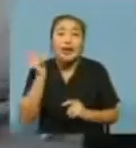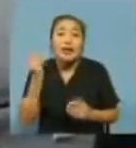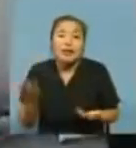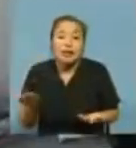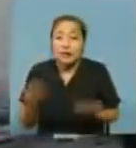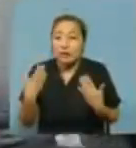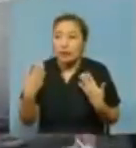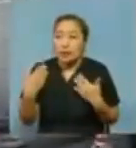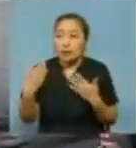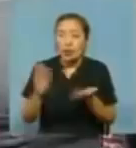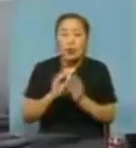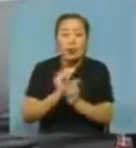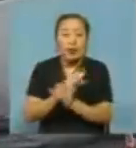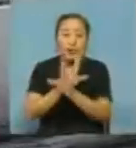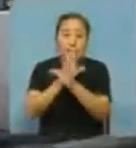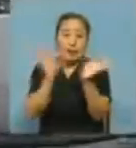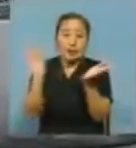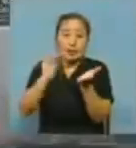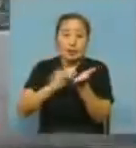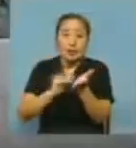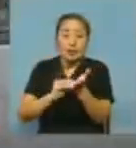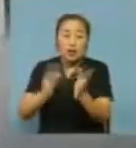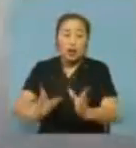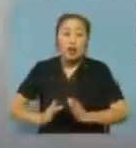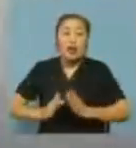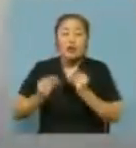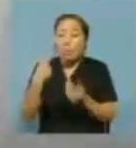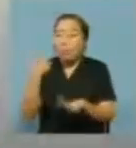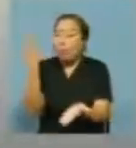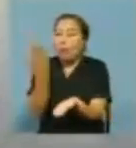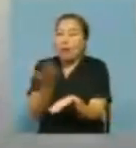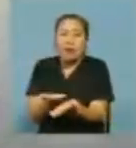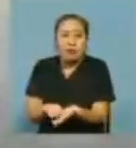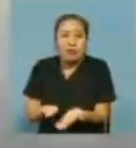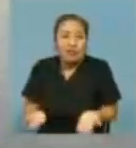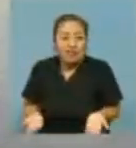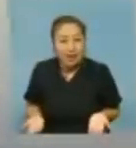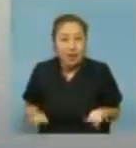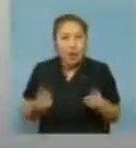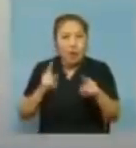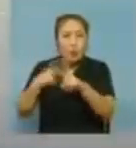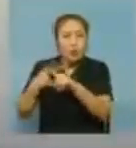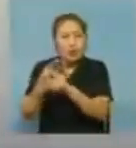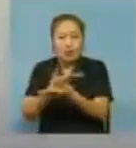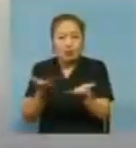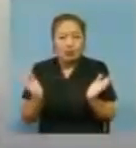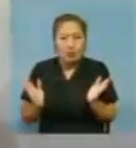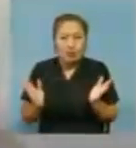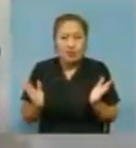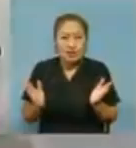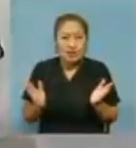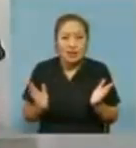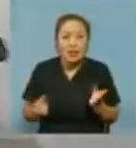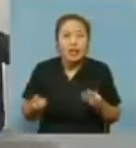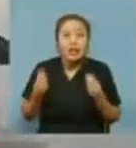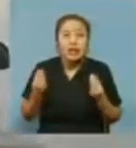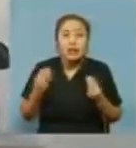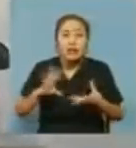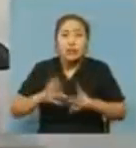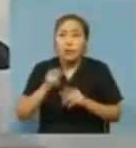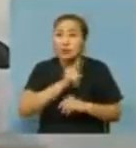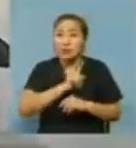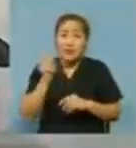para que esto pueda aclararse un poco más y nos permita replantear las políticas públicas en algún punto. ¿De qué manera